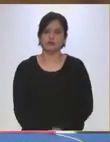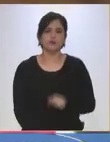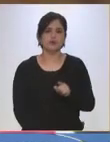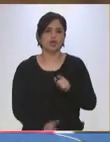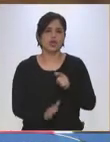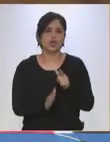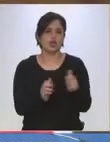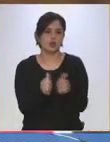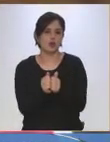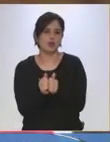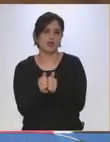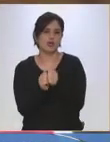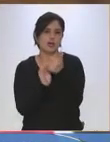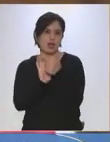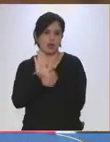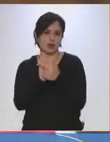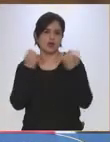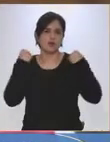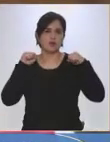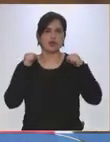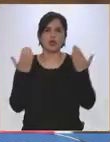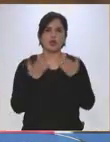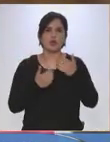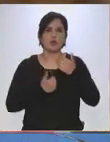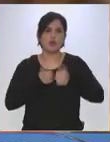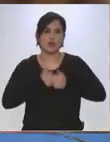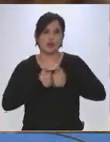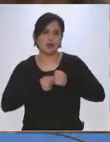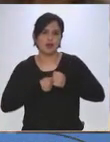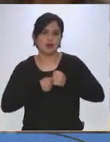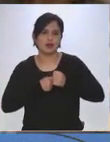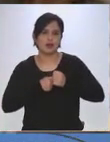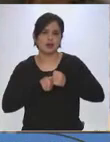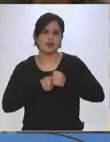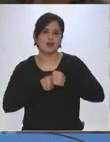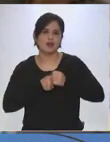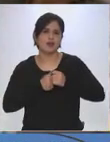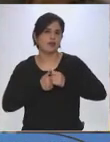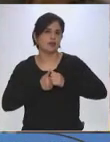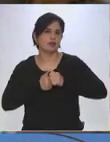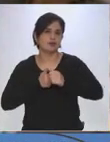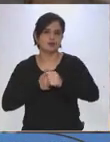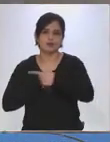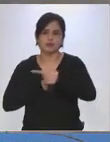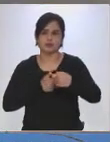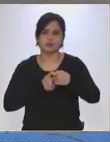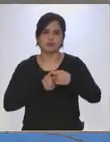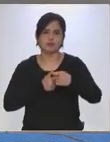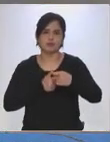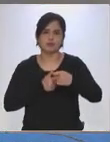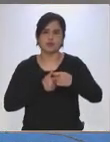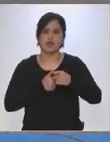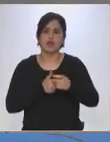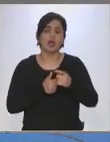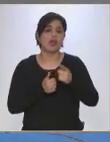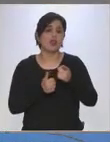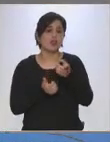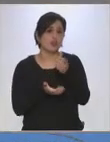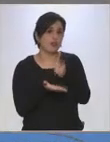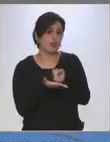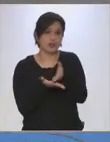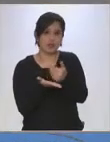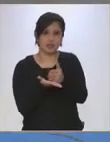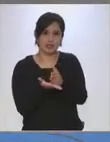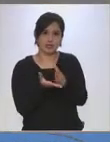políticas del deporte se parecen más a una maratón que a una carrera de 100 metros lo anterior implica que debe haber una estrategia compartida